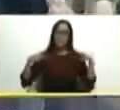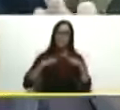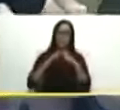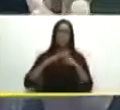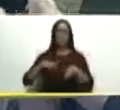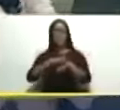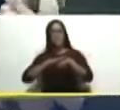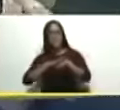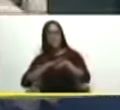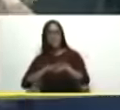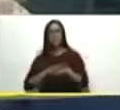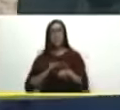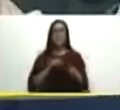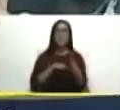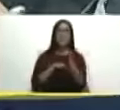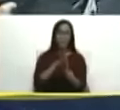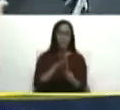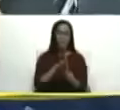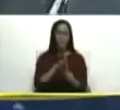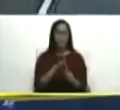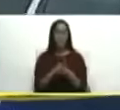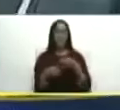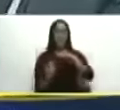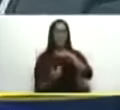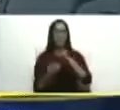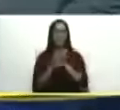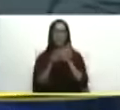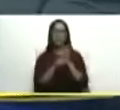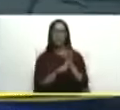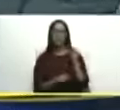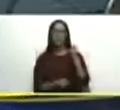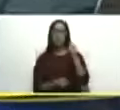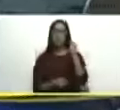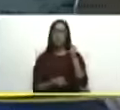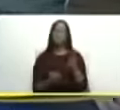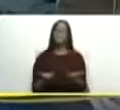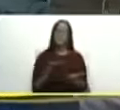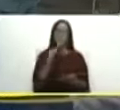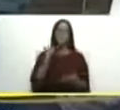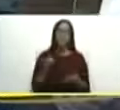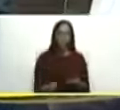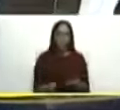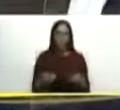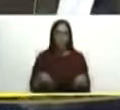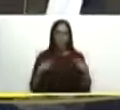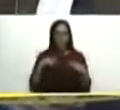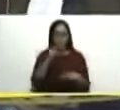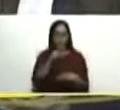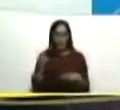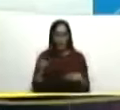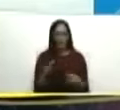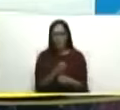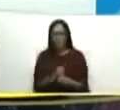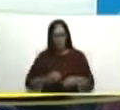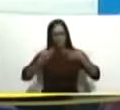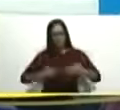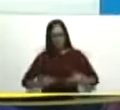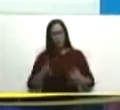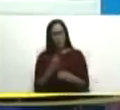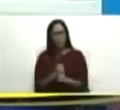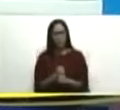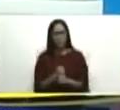y de avance sobre la base de esta constitución para mejorar la vida de la gente. Lo creo, firmemente lo